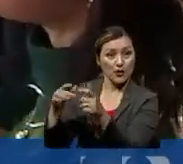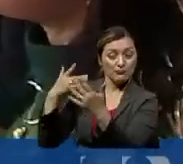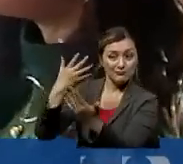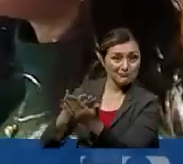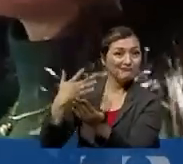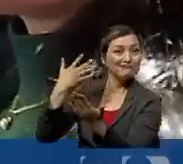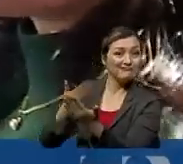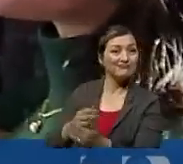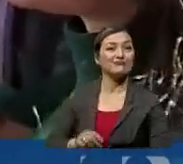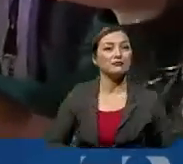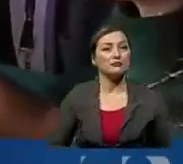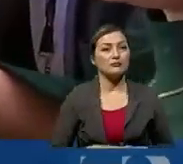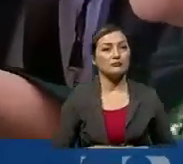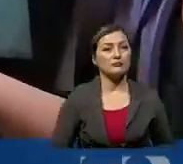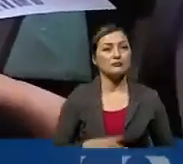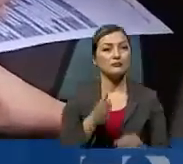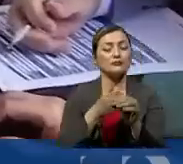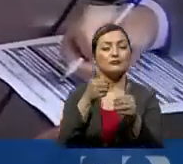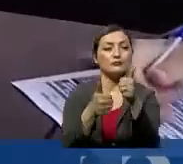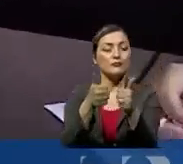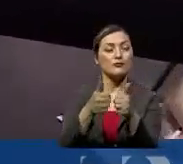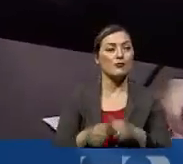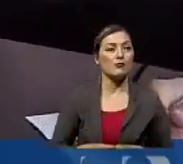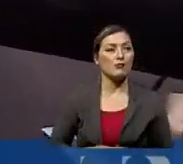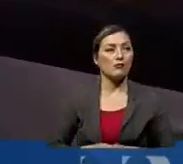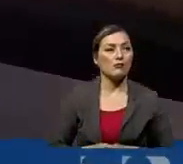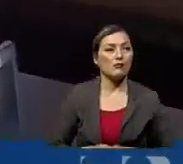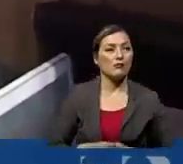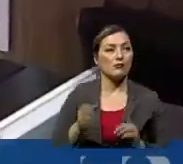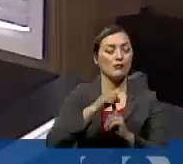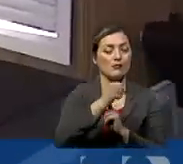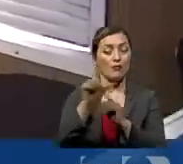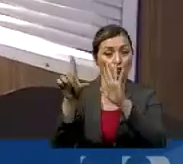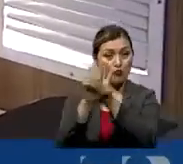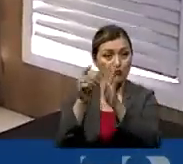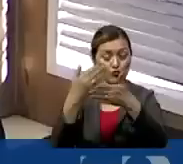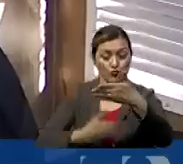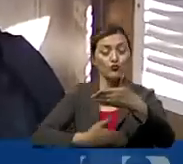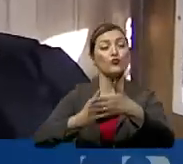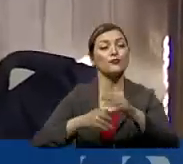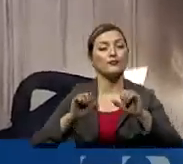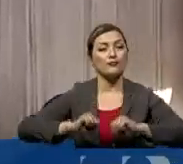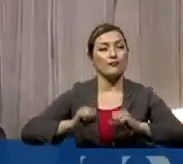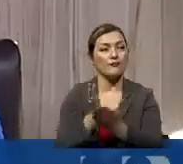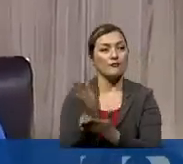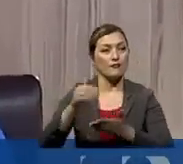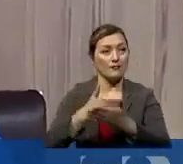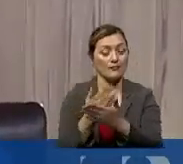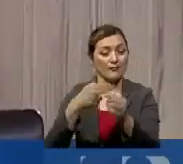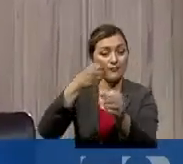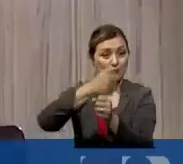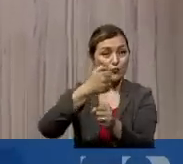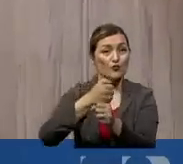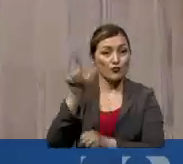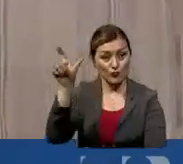les indicamos, otro de los objetivos es que ellos regularicen sus documentos para poder acceder a una plaza de empleo?